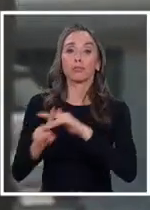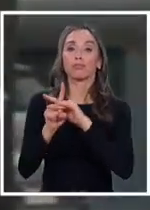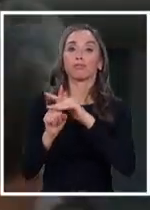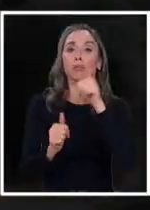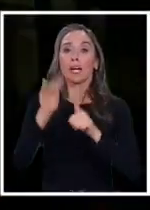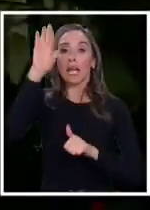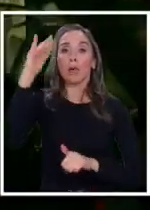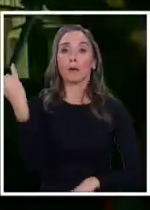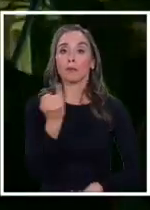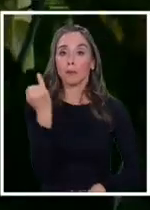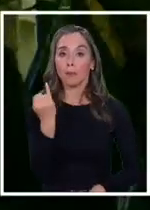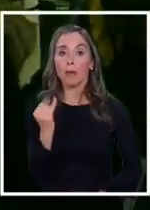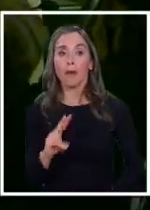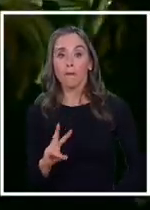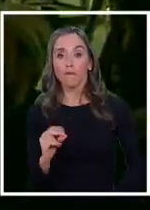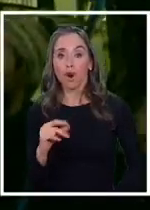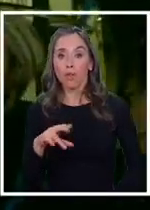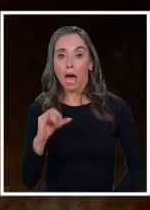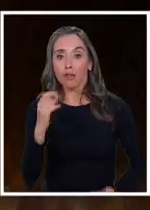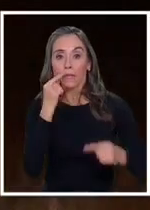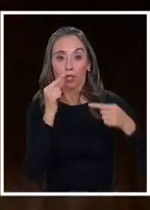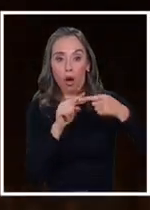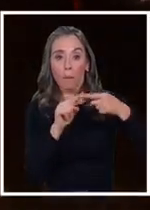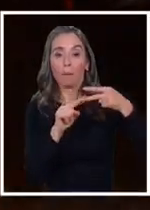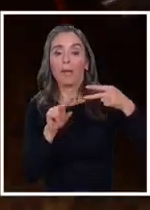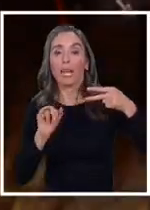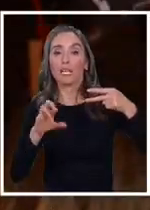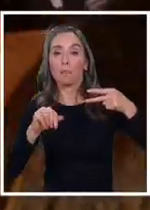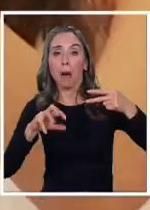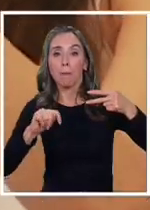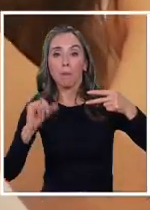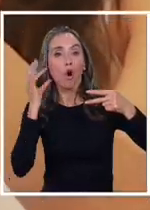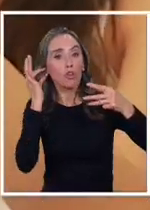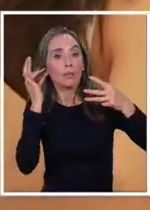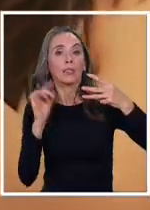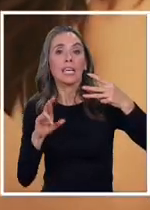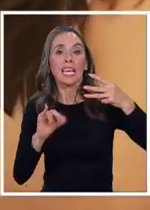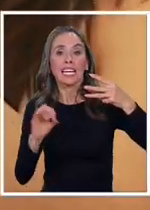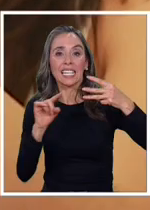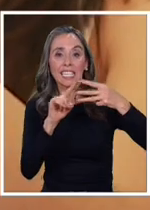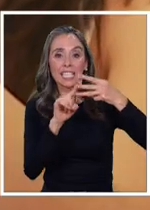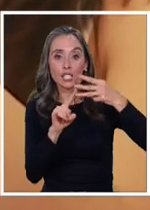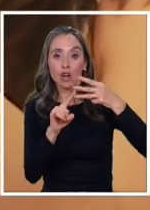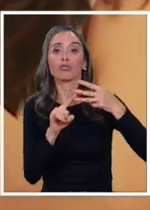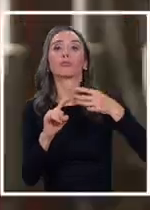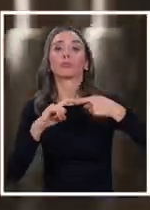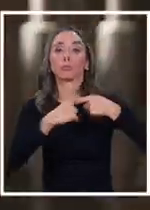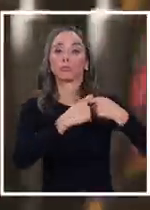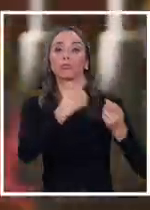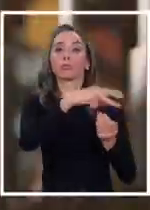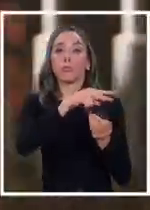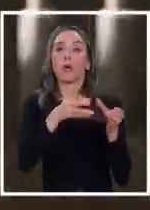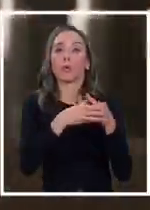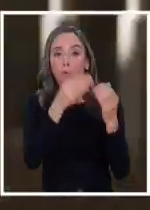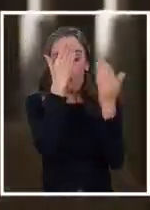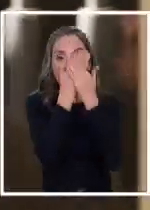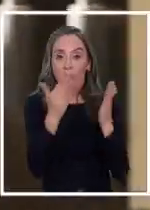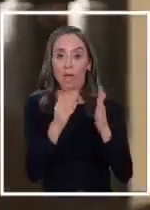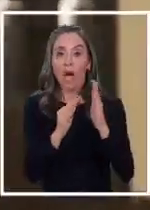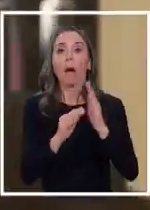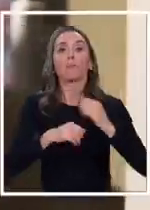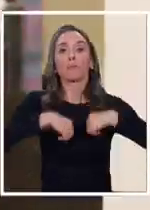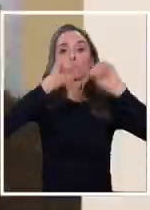los independientes. Bodanovich, Ripamonti y Ríos, Frente Amplistas, se impusieron en